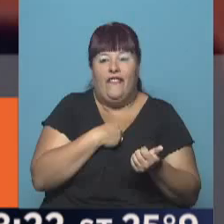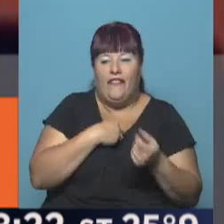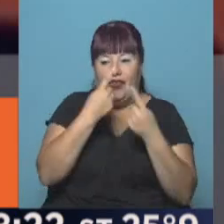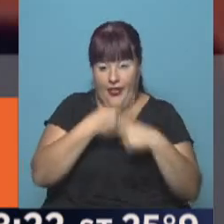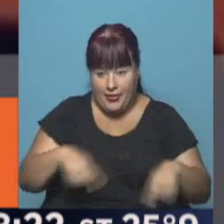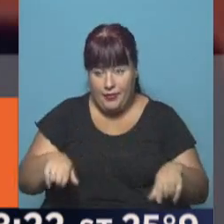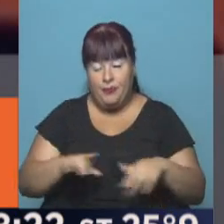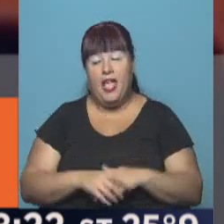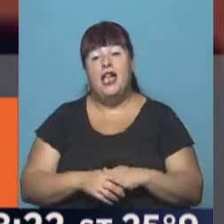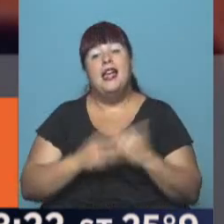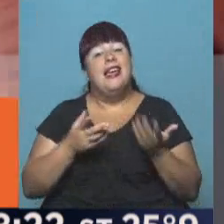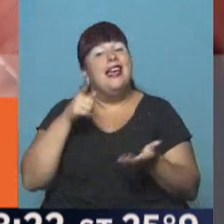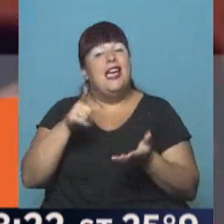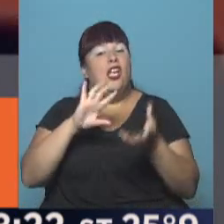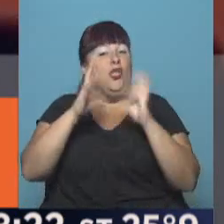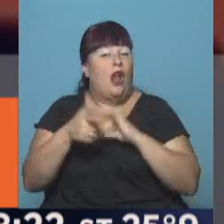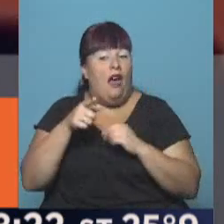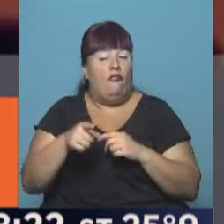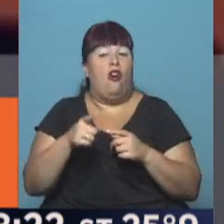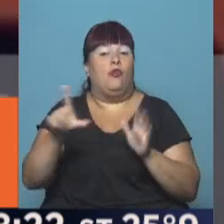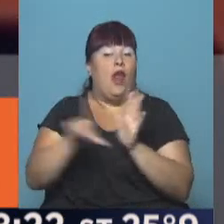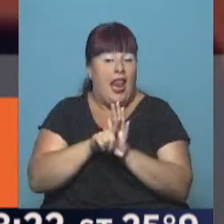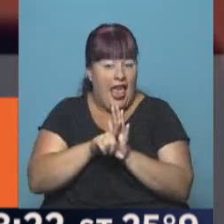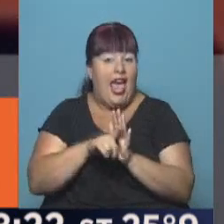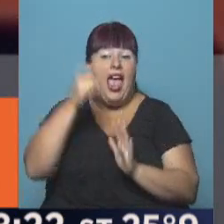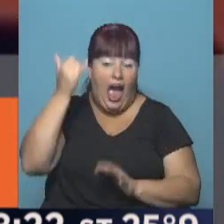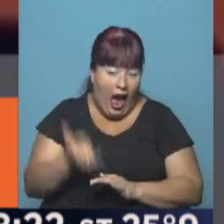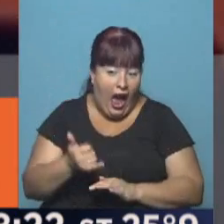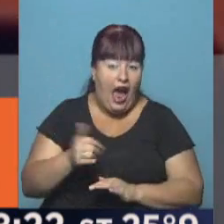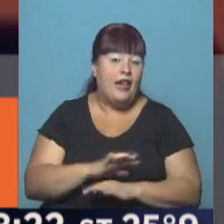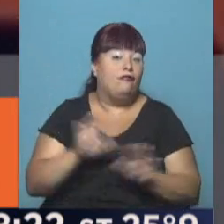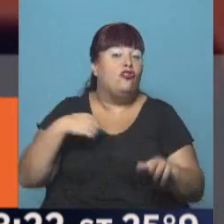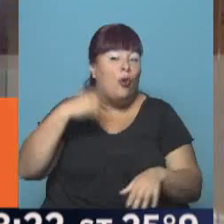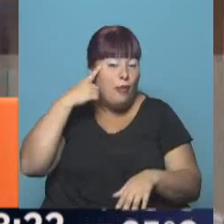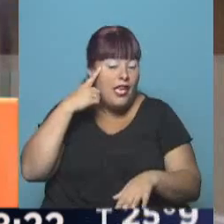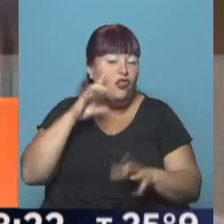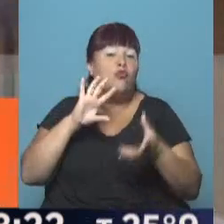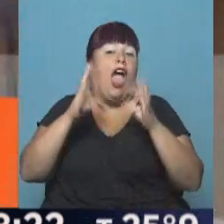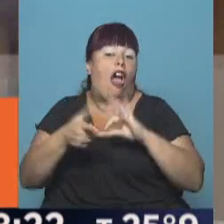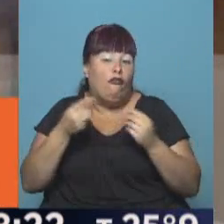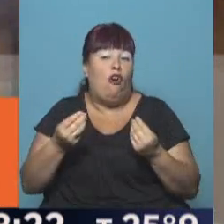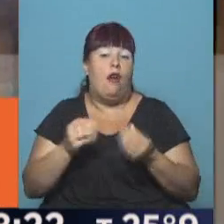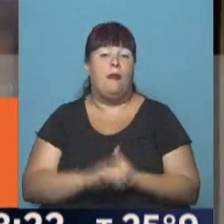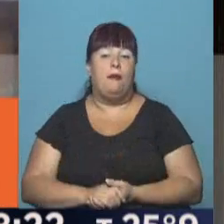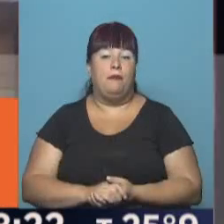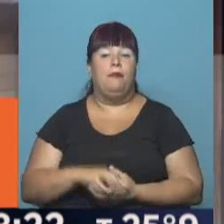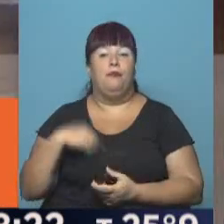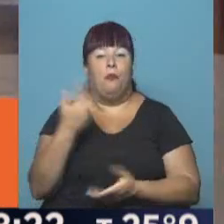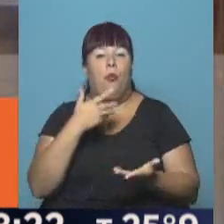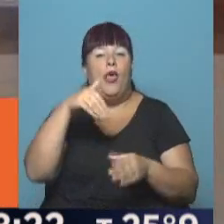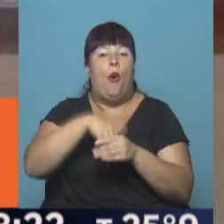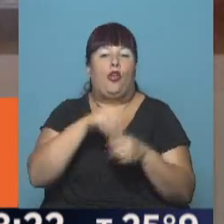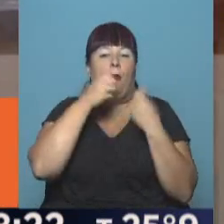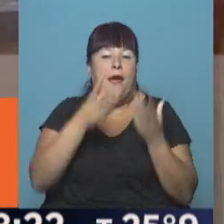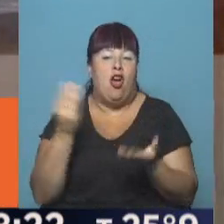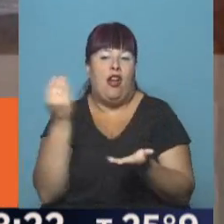demás. Es un instrumento, es una norma, existe y yo creo que quizás es un mecanismo para que podamos elegir mejor